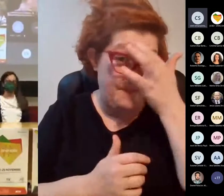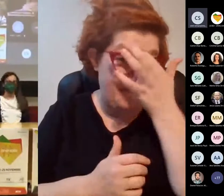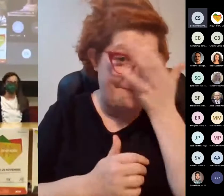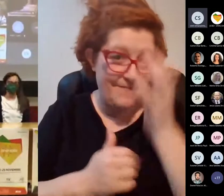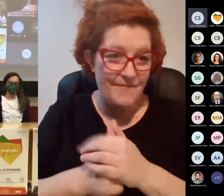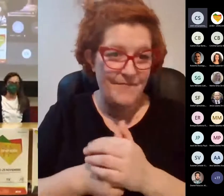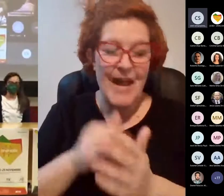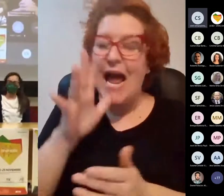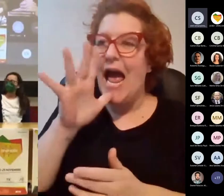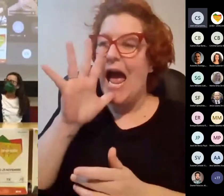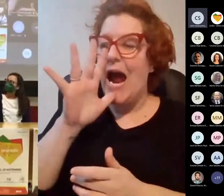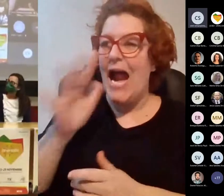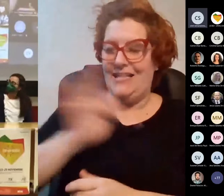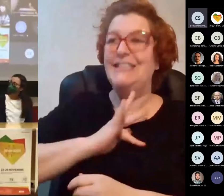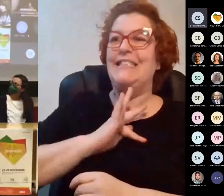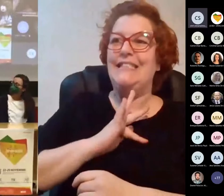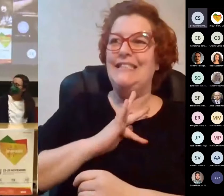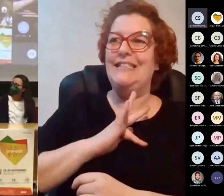Ahí estamos.